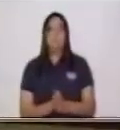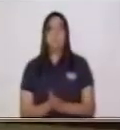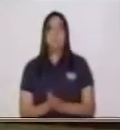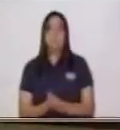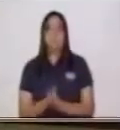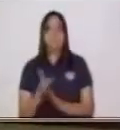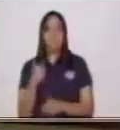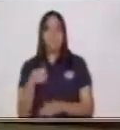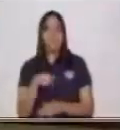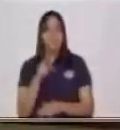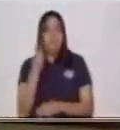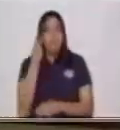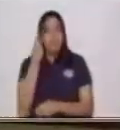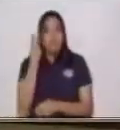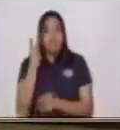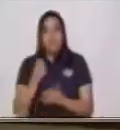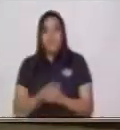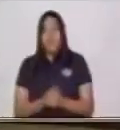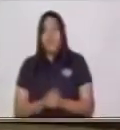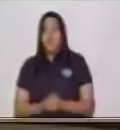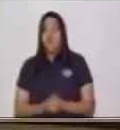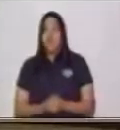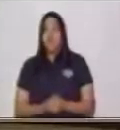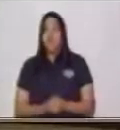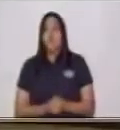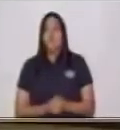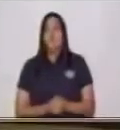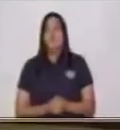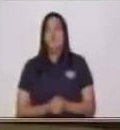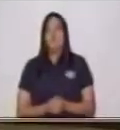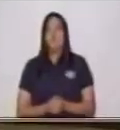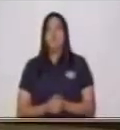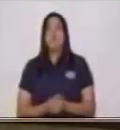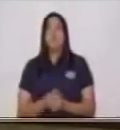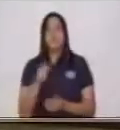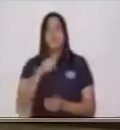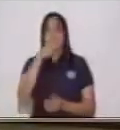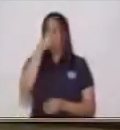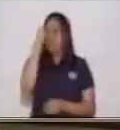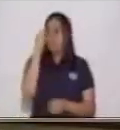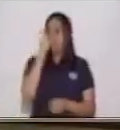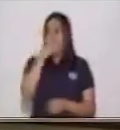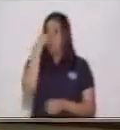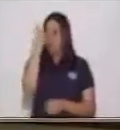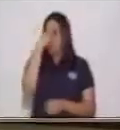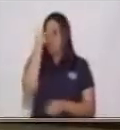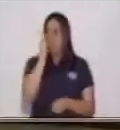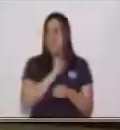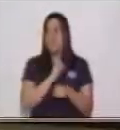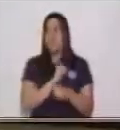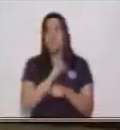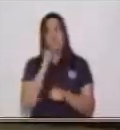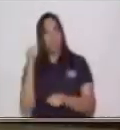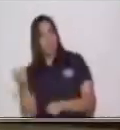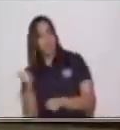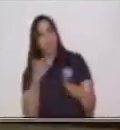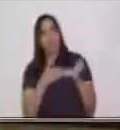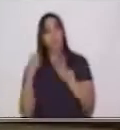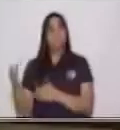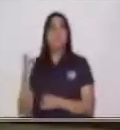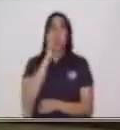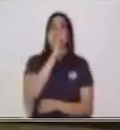te corresponde a ti trabajar con el uso de la doble C y de